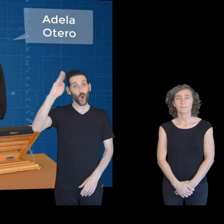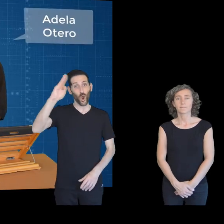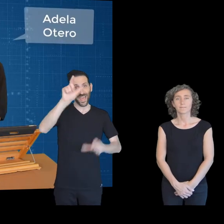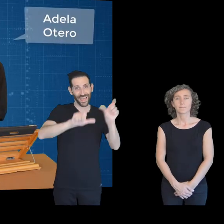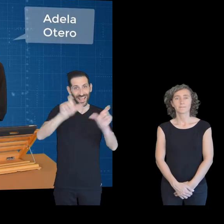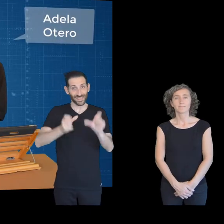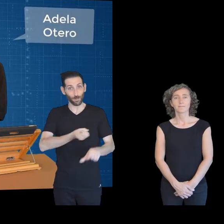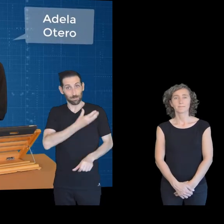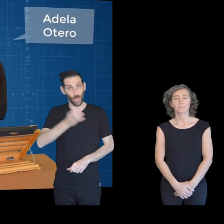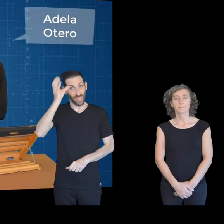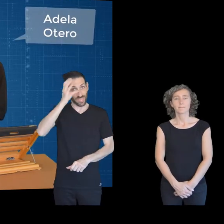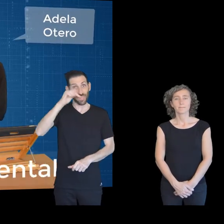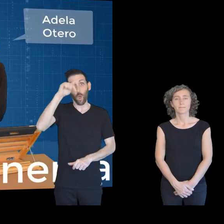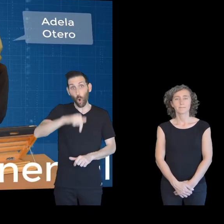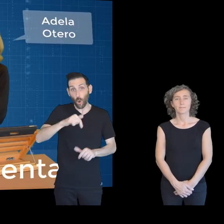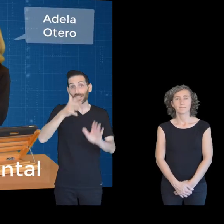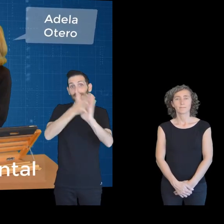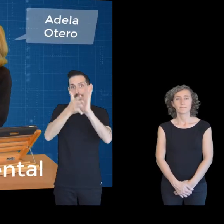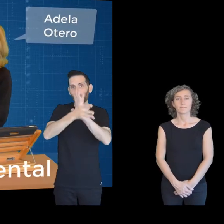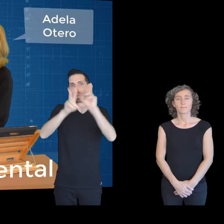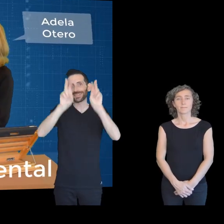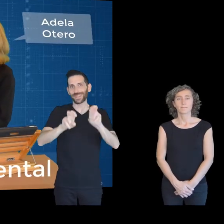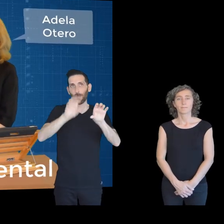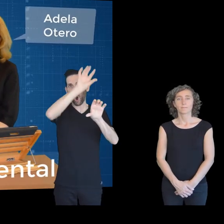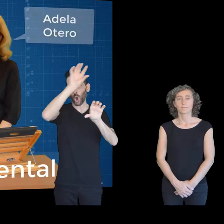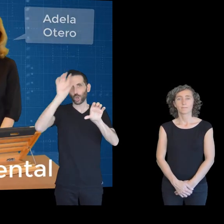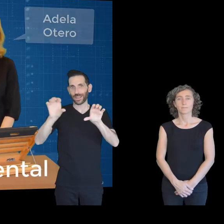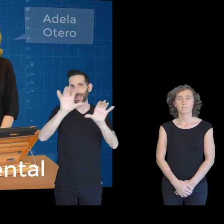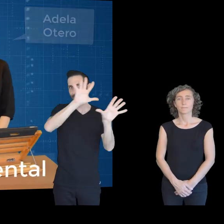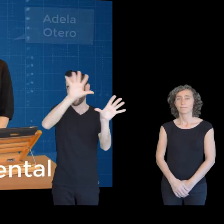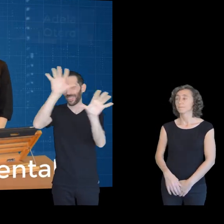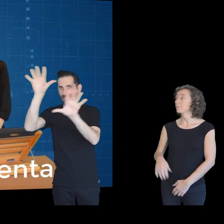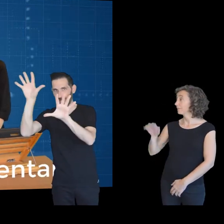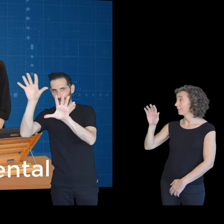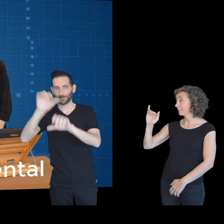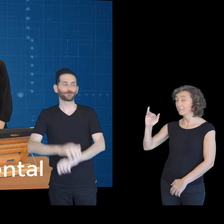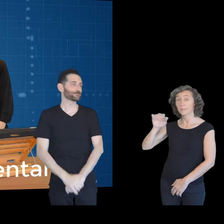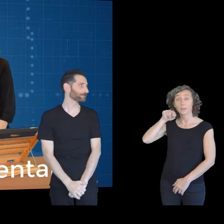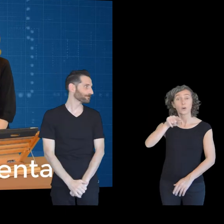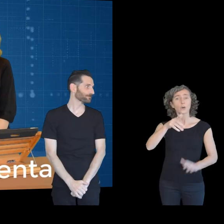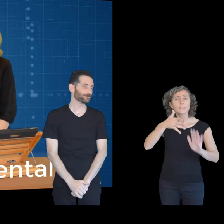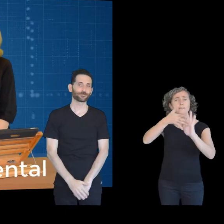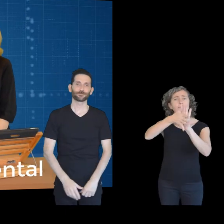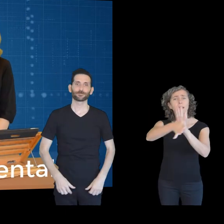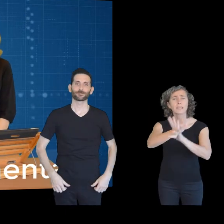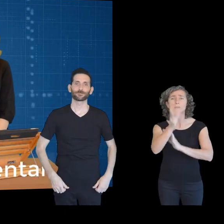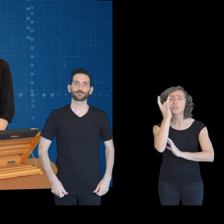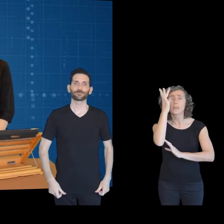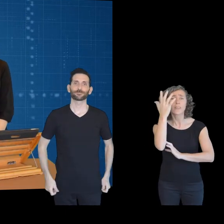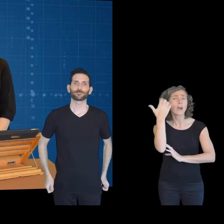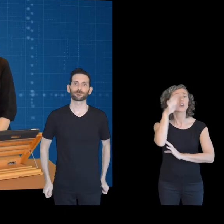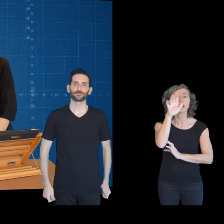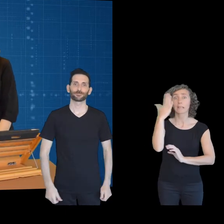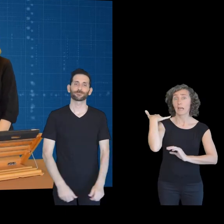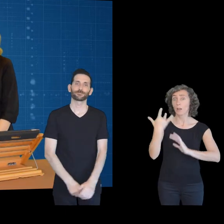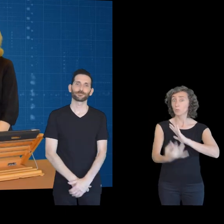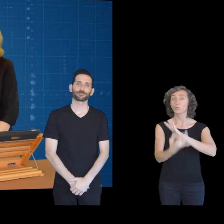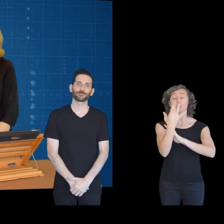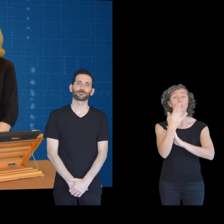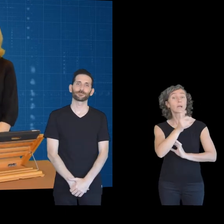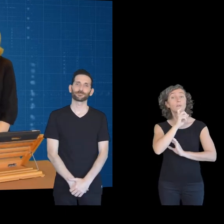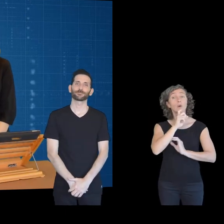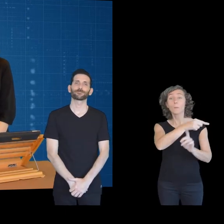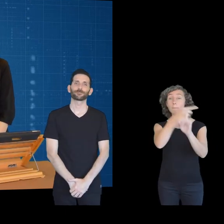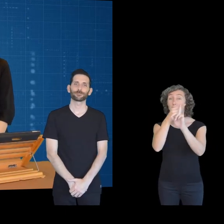Ola, xente de ciencia. Hoxe falaremos vos sobre a deriva continental. Si, Xacobo, veremos como foron os inicios desta revolucionaria